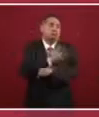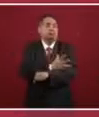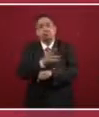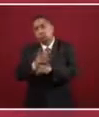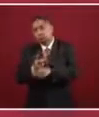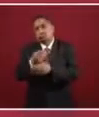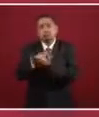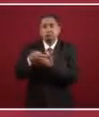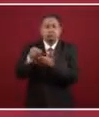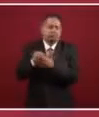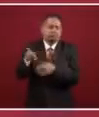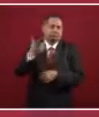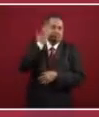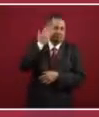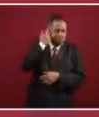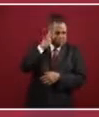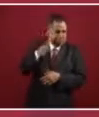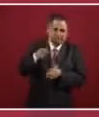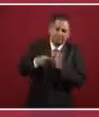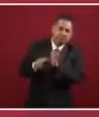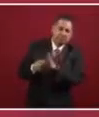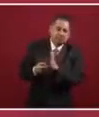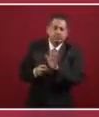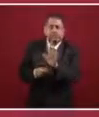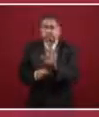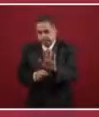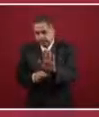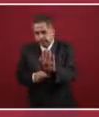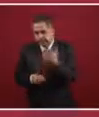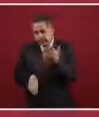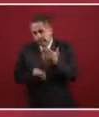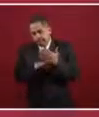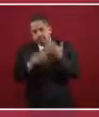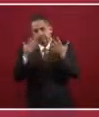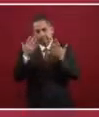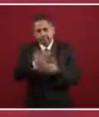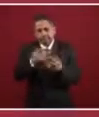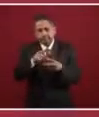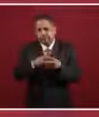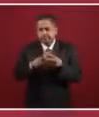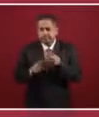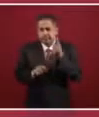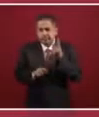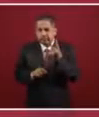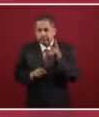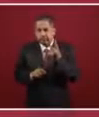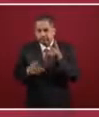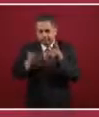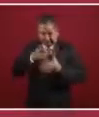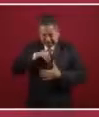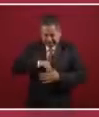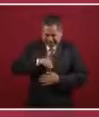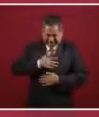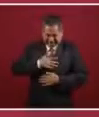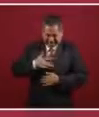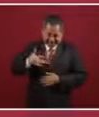valiente. Bueno, ¿por qué me afectó más el primero en mi interior?